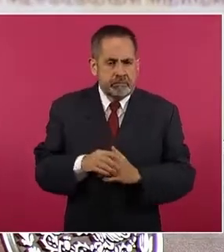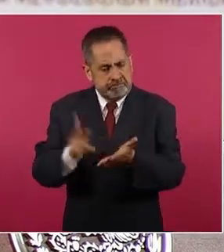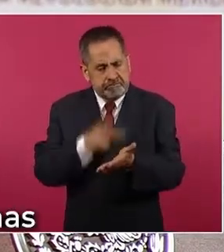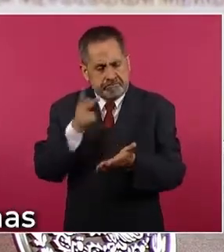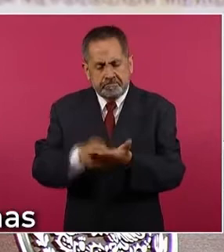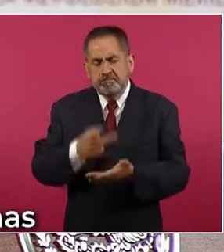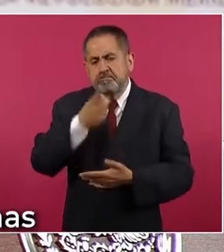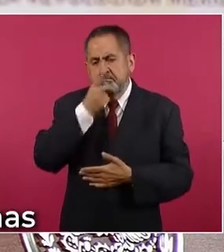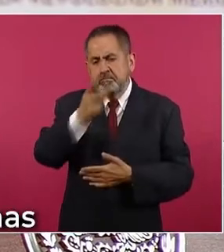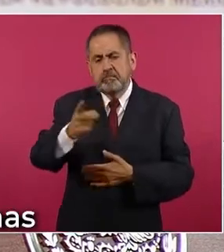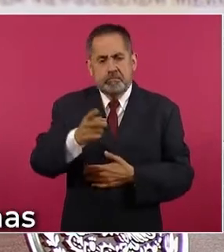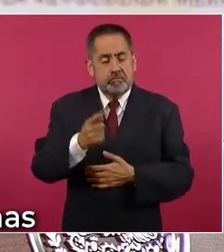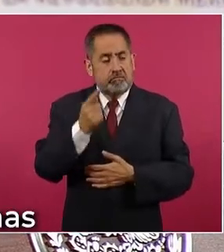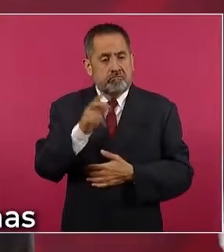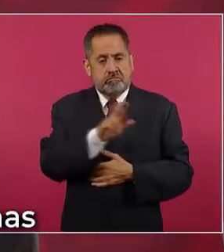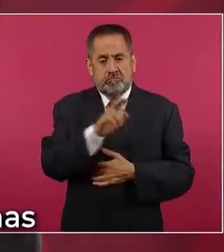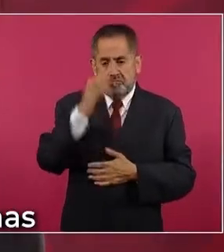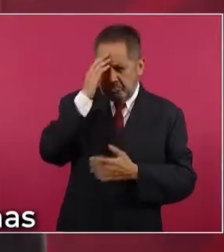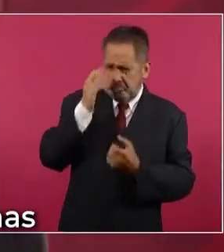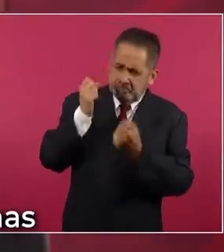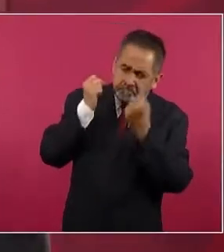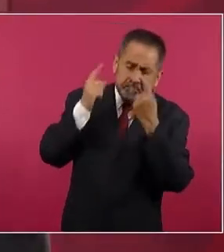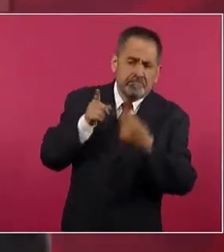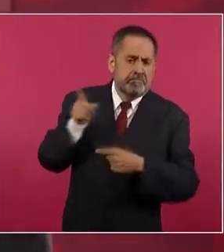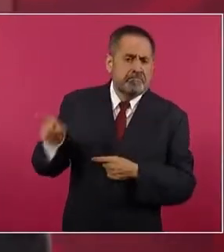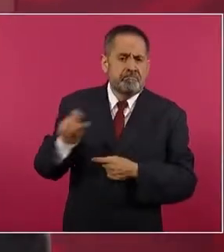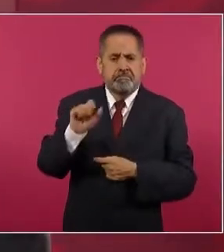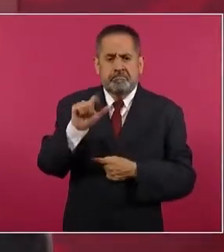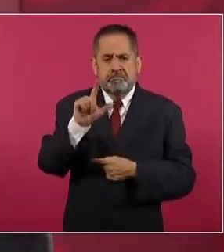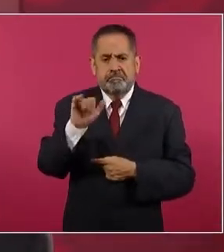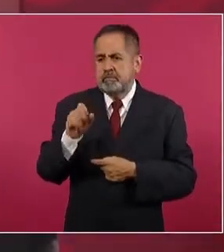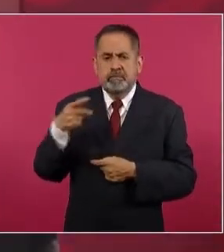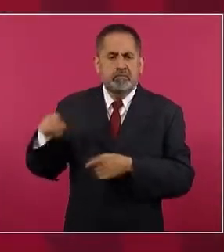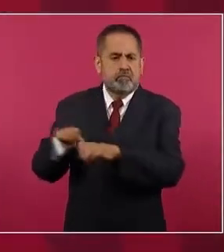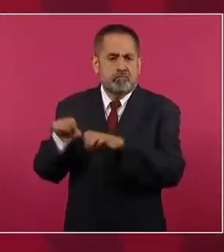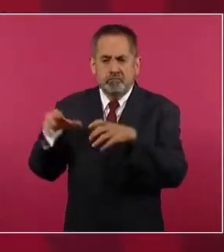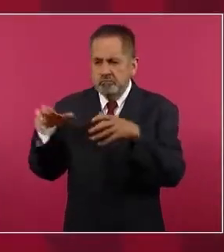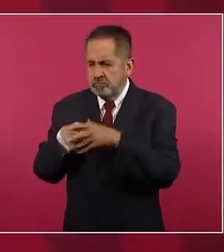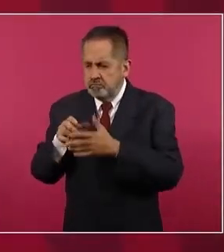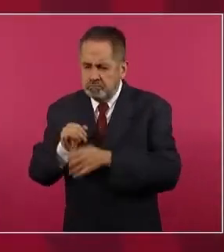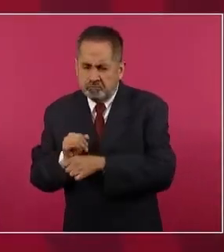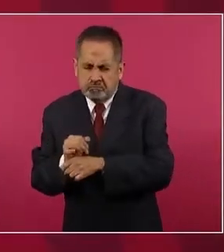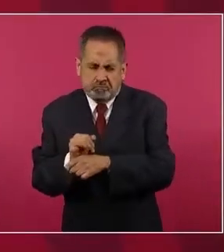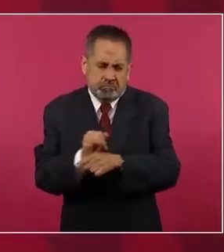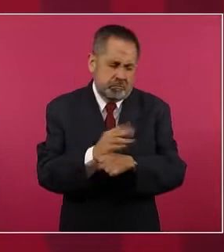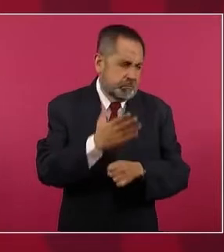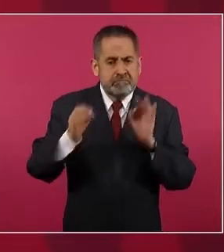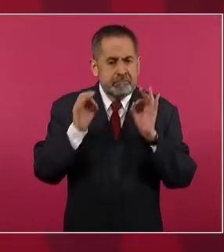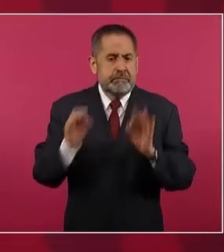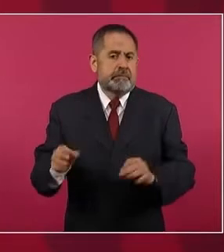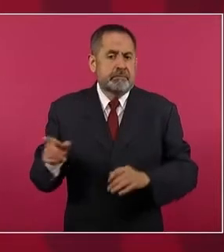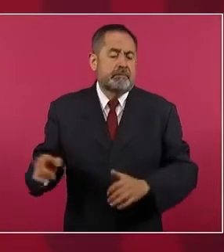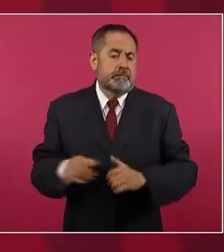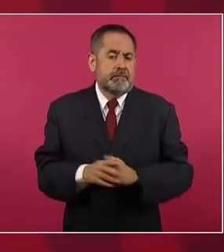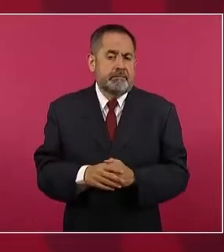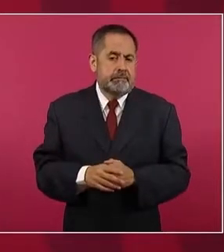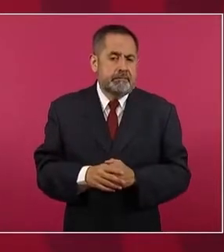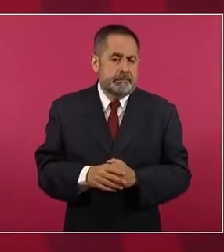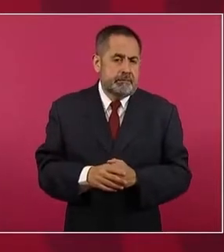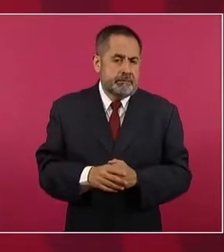expresar pues mi reconocimiento a Alejandro Encinas y a todo su equipo, que hicieron un muy buen trabajo, y